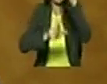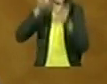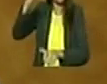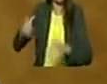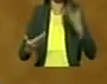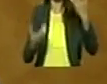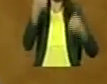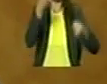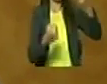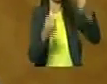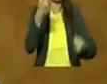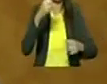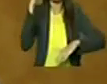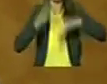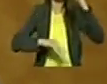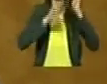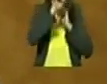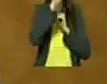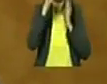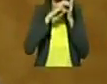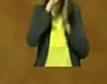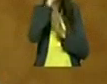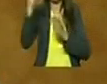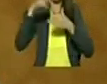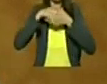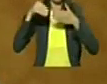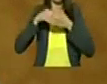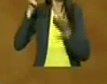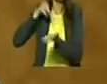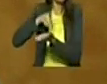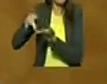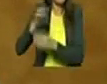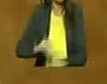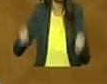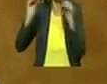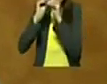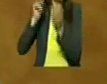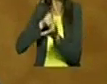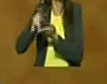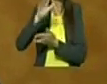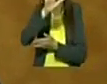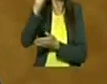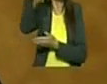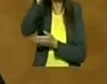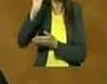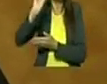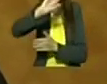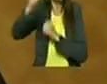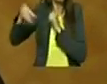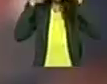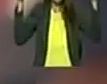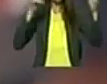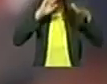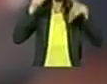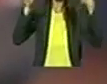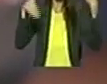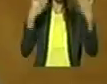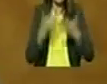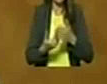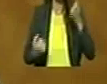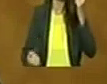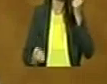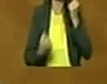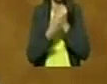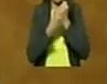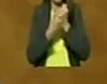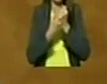avaluados en más de 20 mil dólares paguen una contribución única del 5% sobre el avalúo. Sobre mejorar las